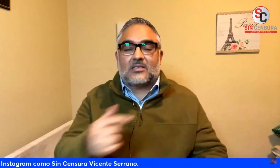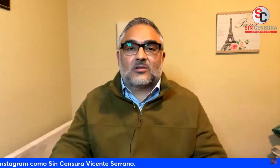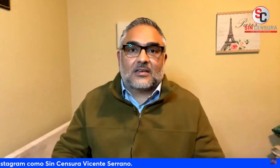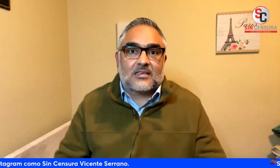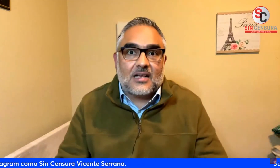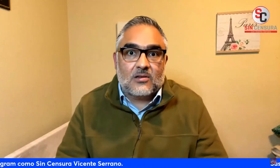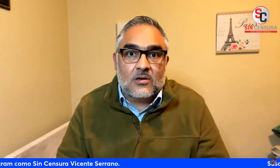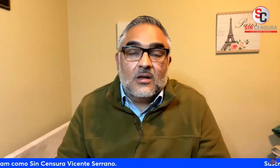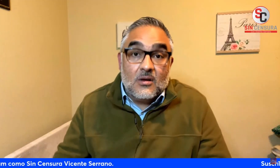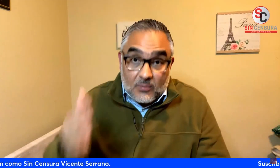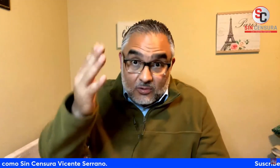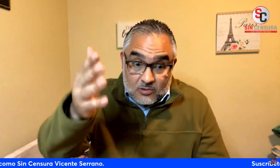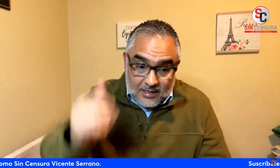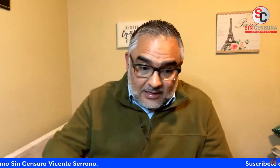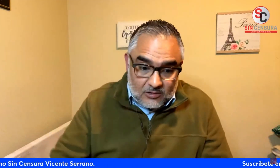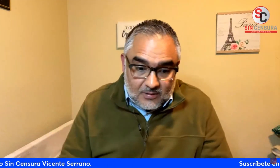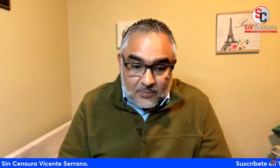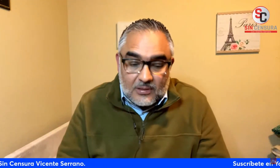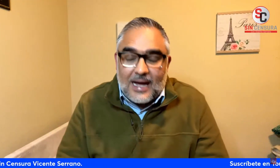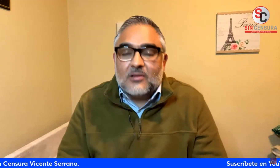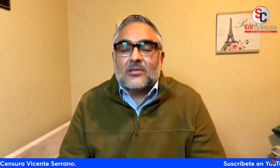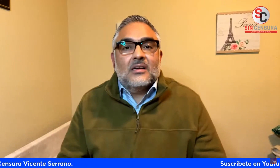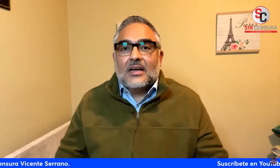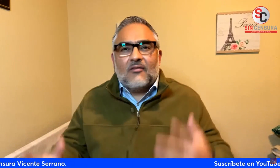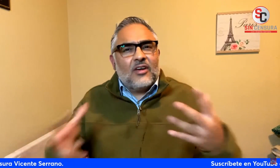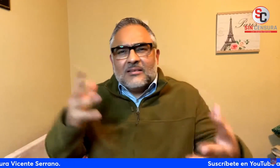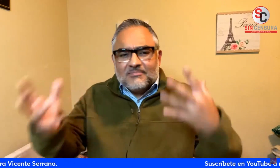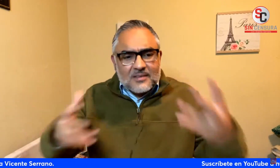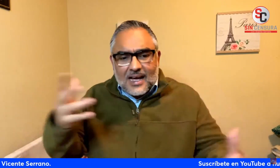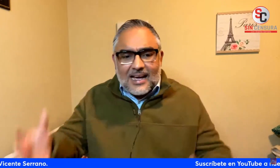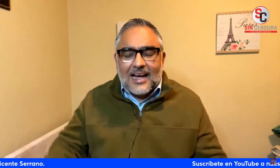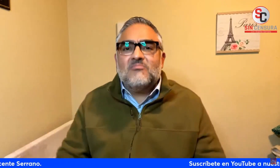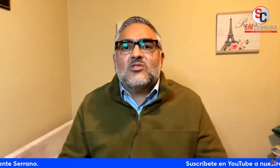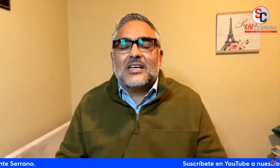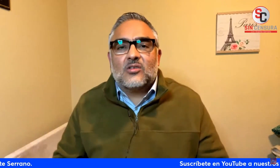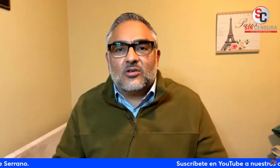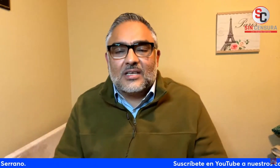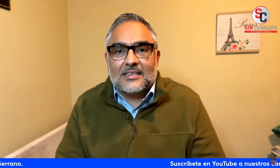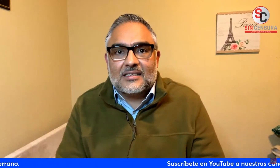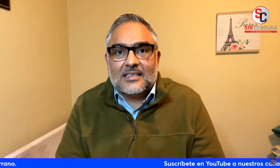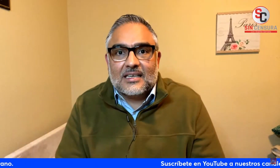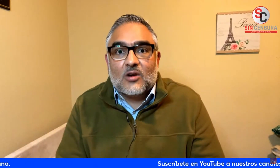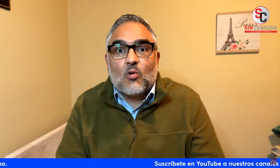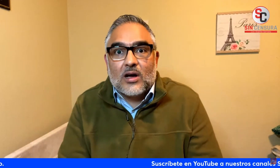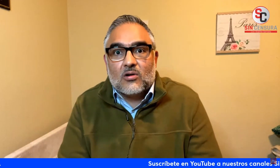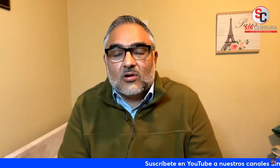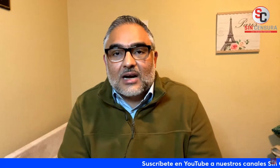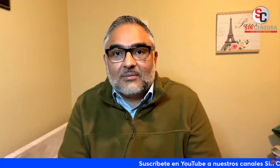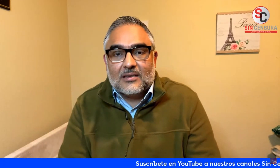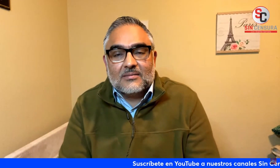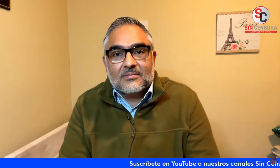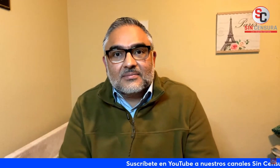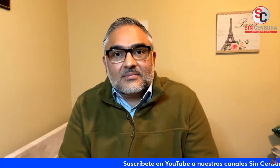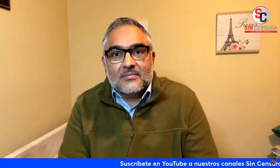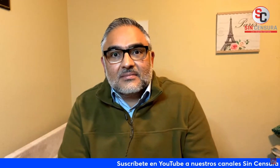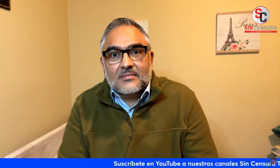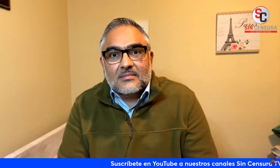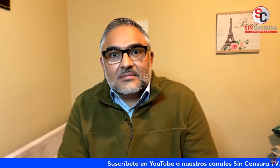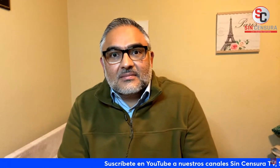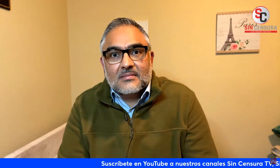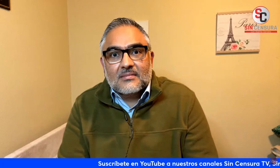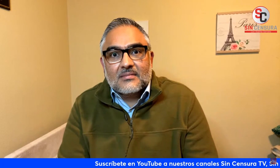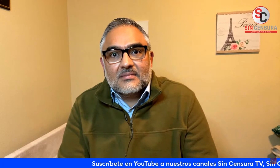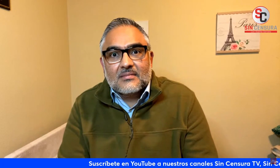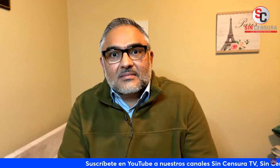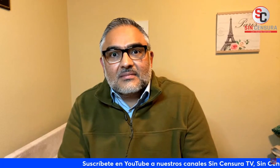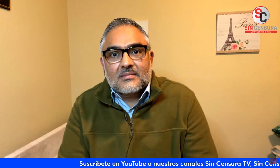después de haber sido regresado por ustedes los diputados. En fin, hay muchas cosas en juego, Hamlet.